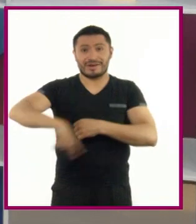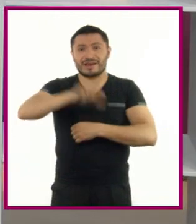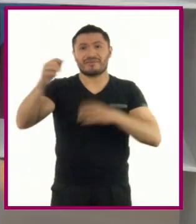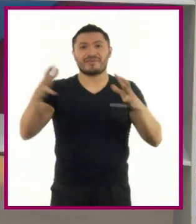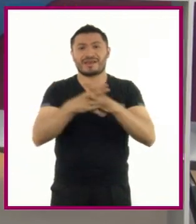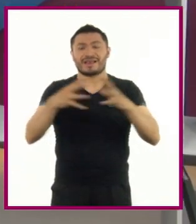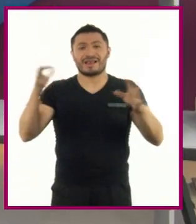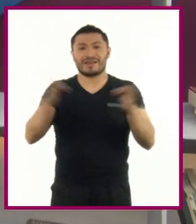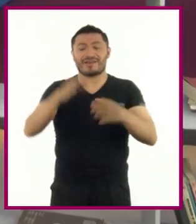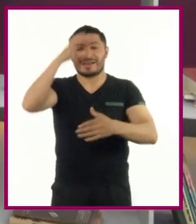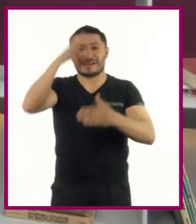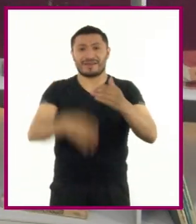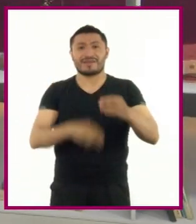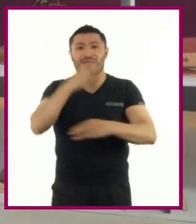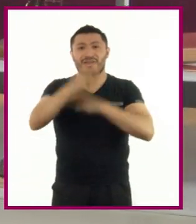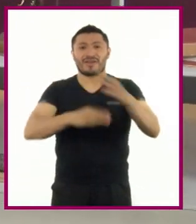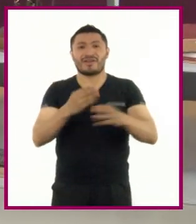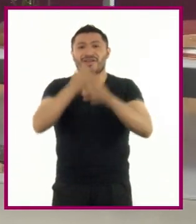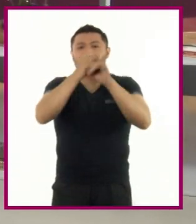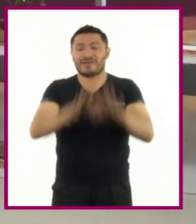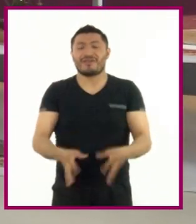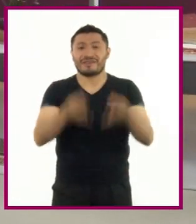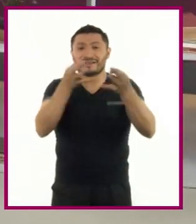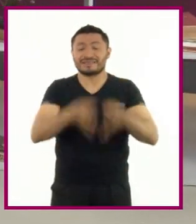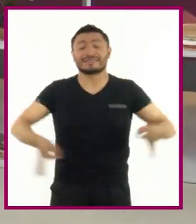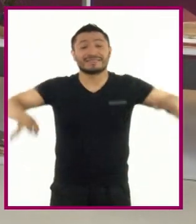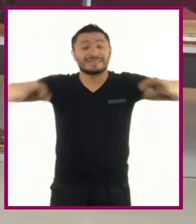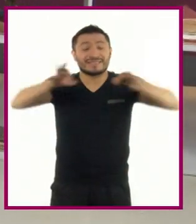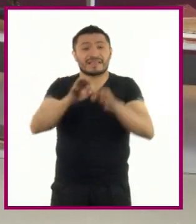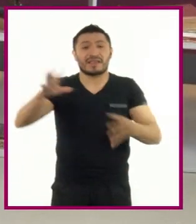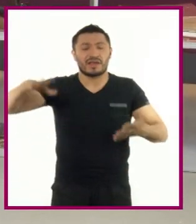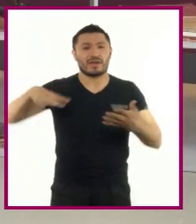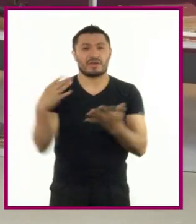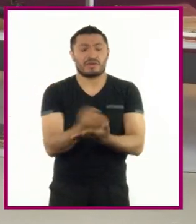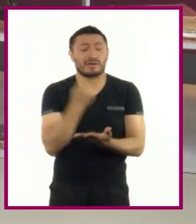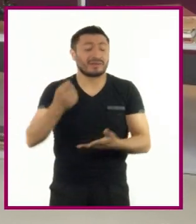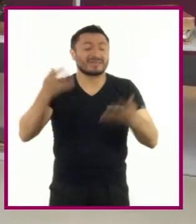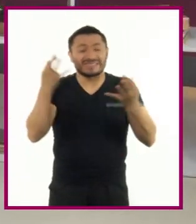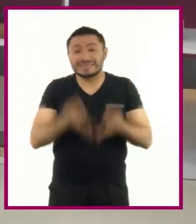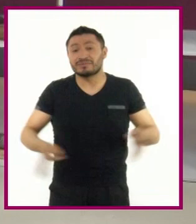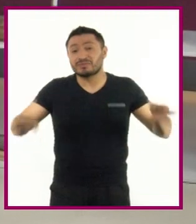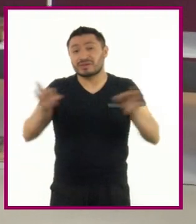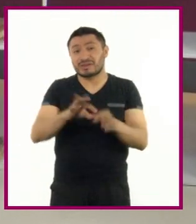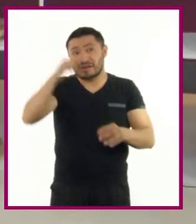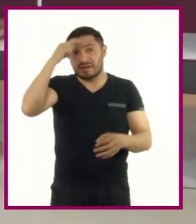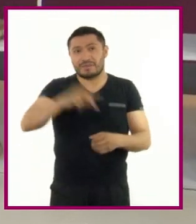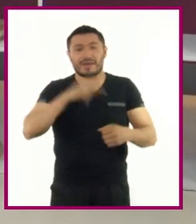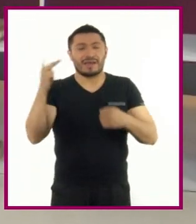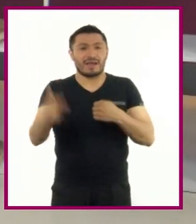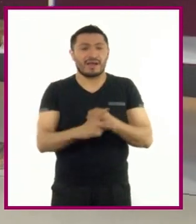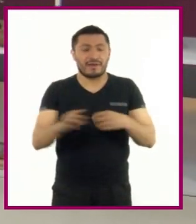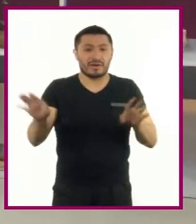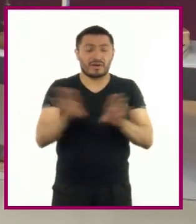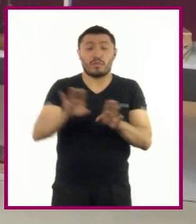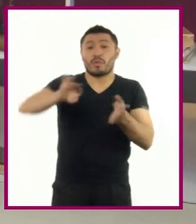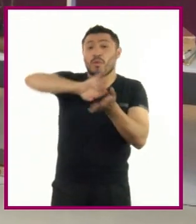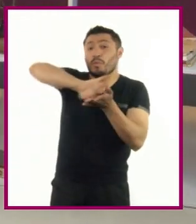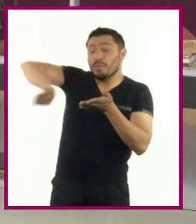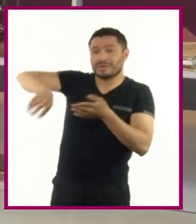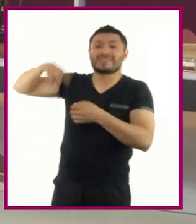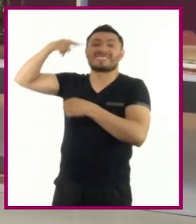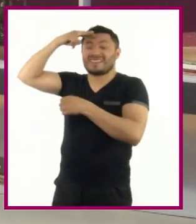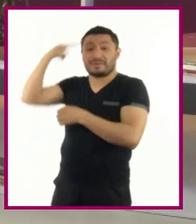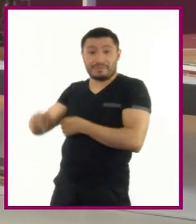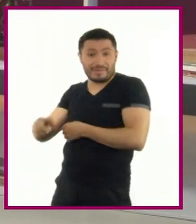que es un mundo de información instantánea, la victoria tiene su precio para un país tradicionalmente aislado como México,